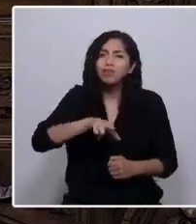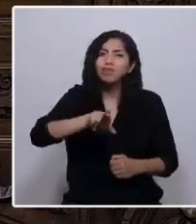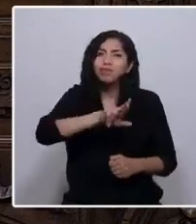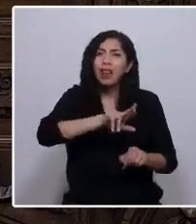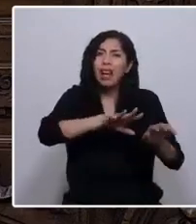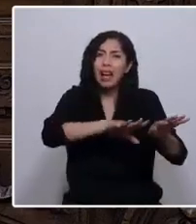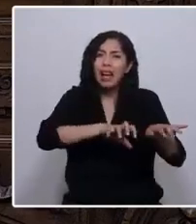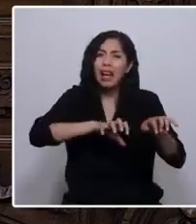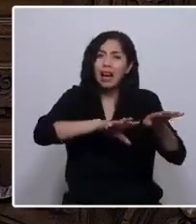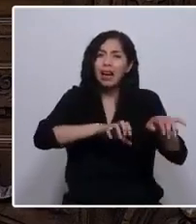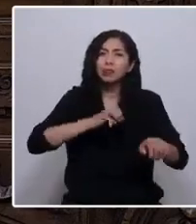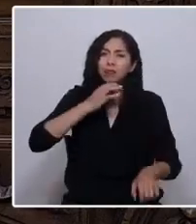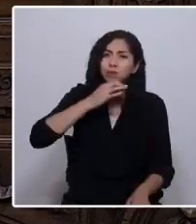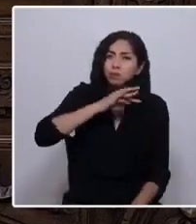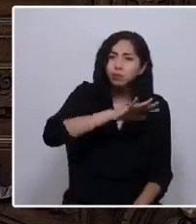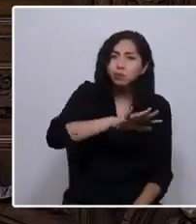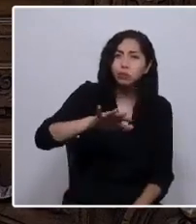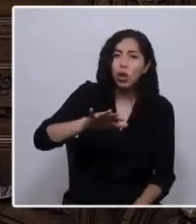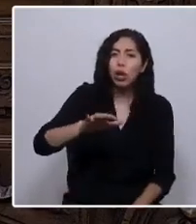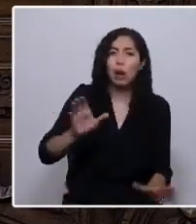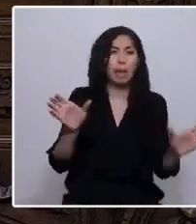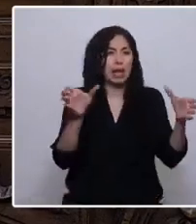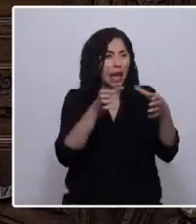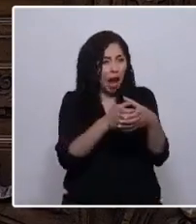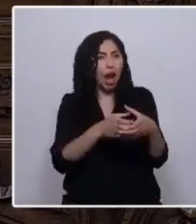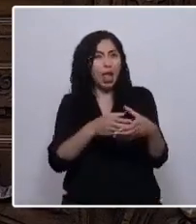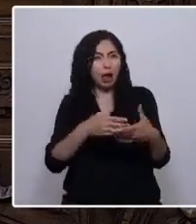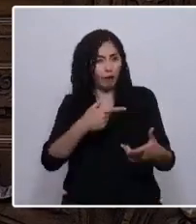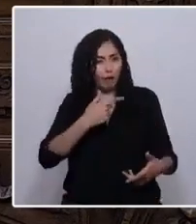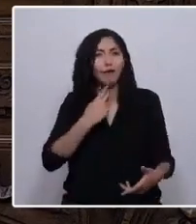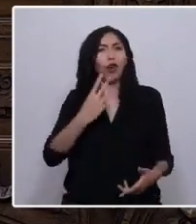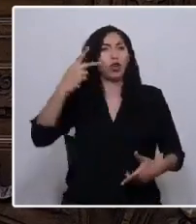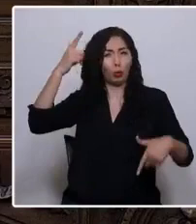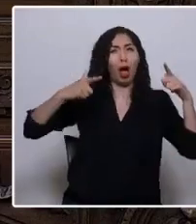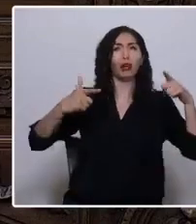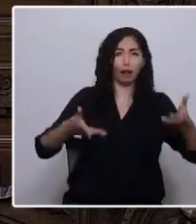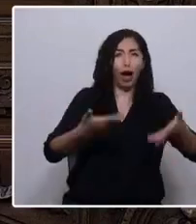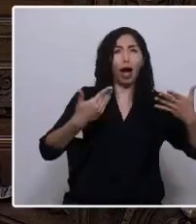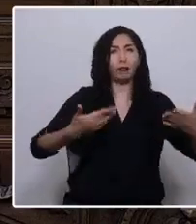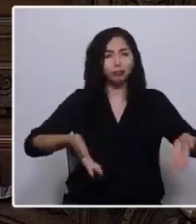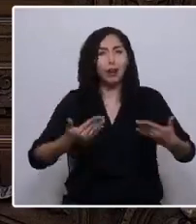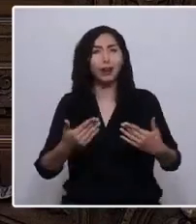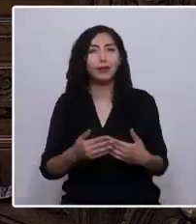Perdón. ¡Vamos a reivindicar la pequeña agricultura rural campesina, señor!